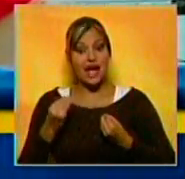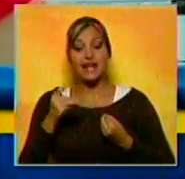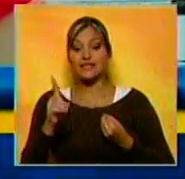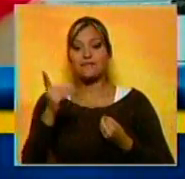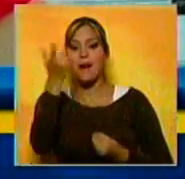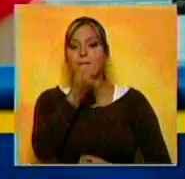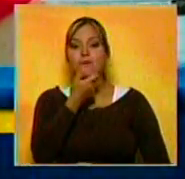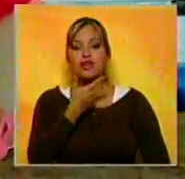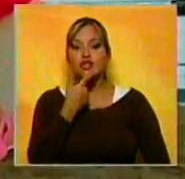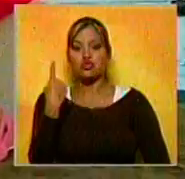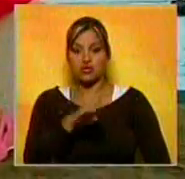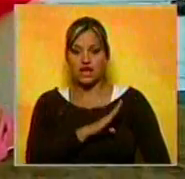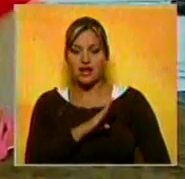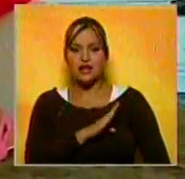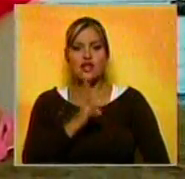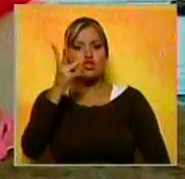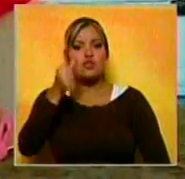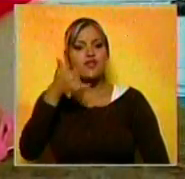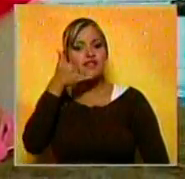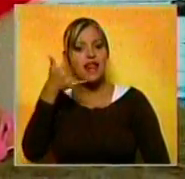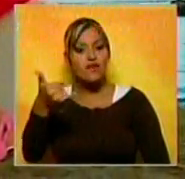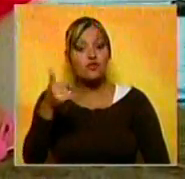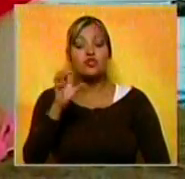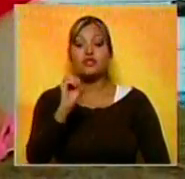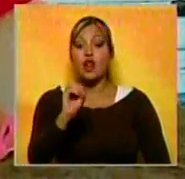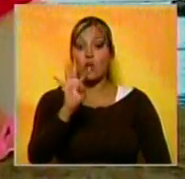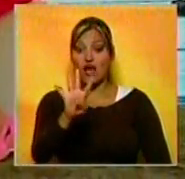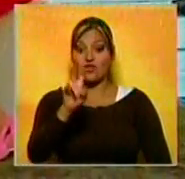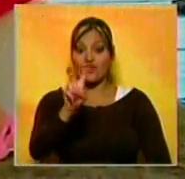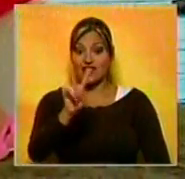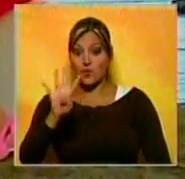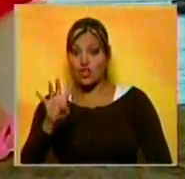lindo que usted tiene. Importante, teléfono rapidito.